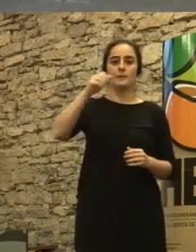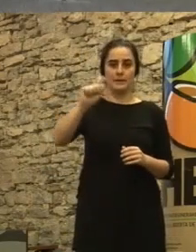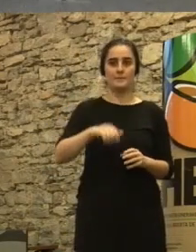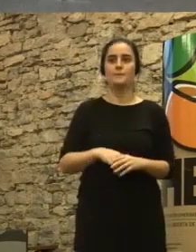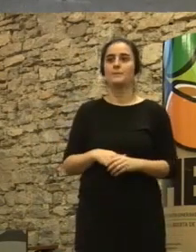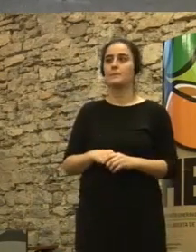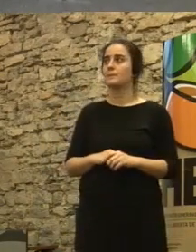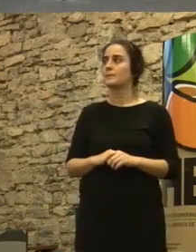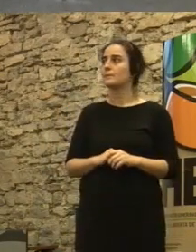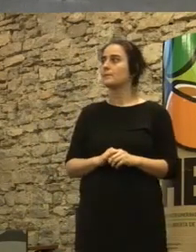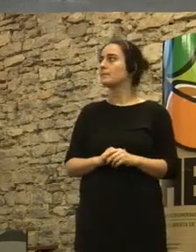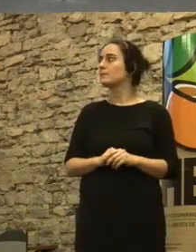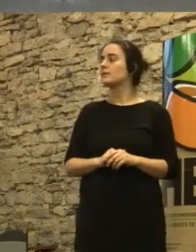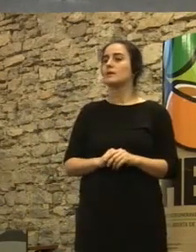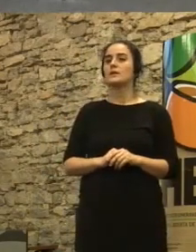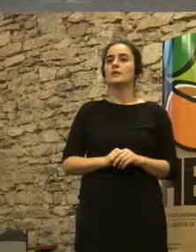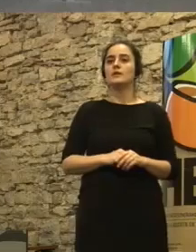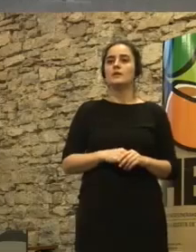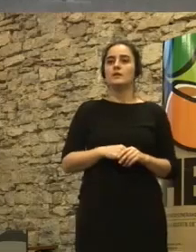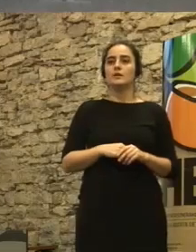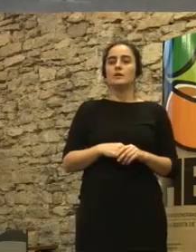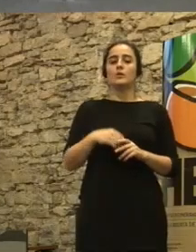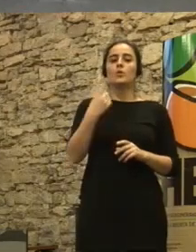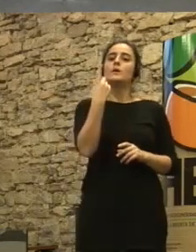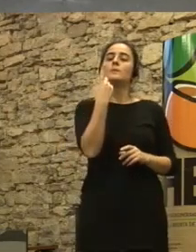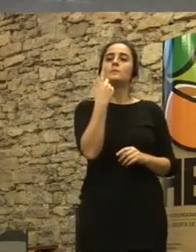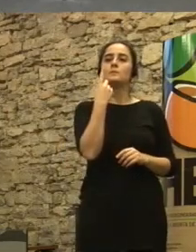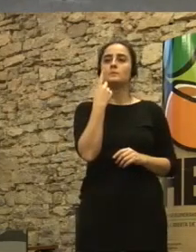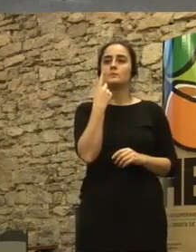Sí. Y una palabra